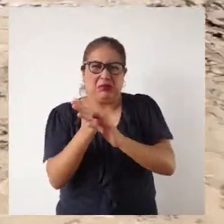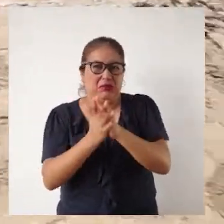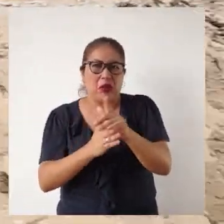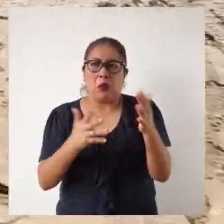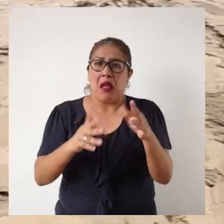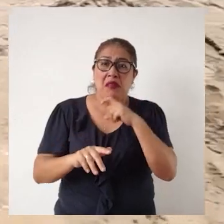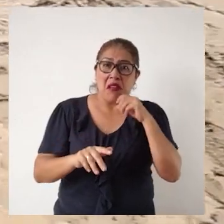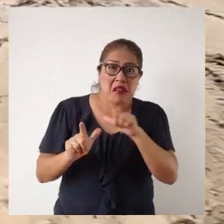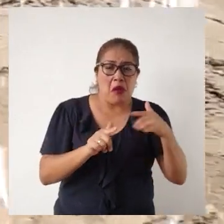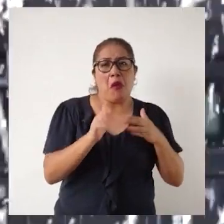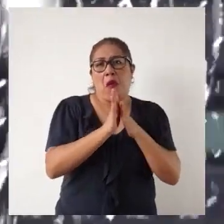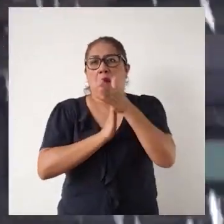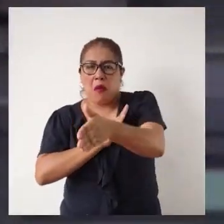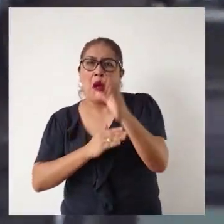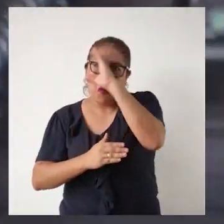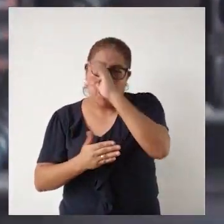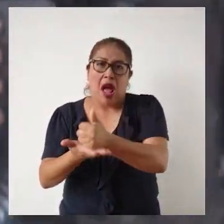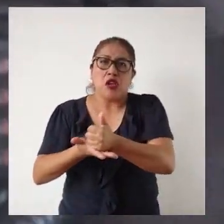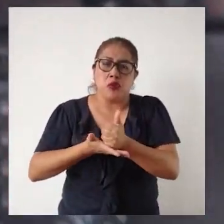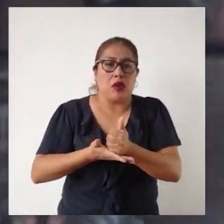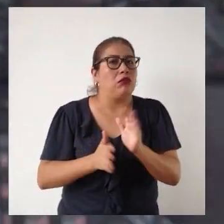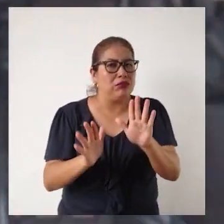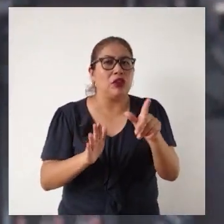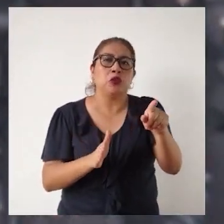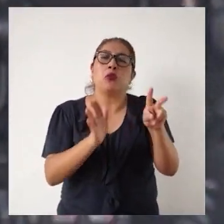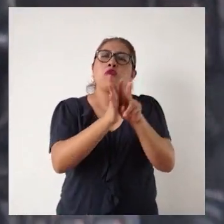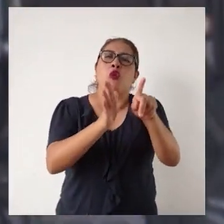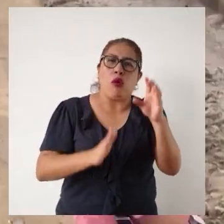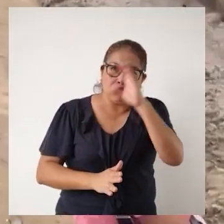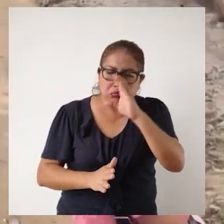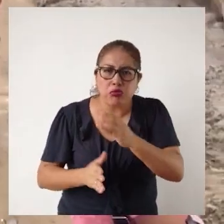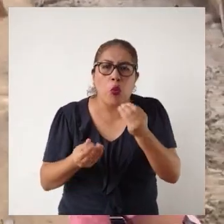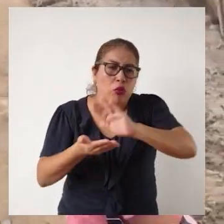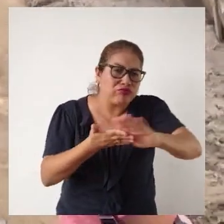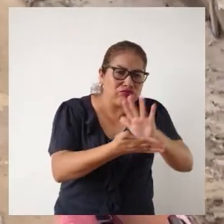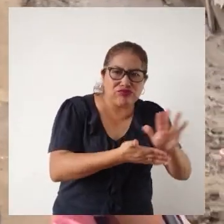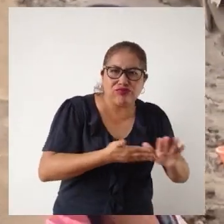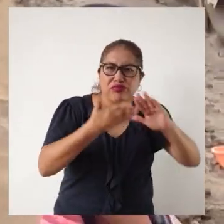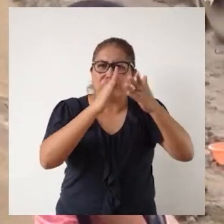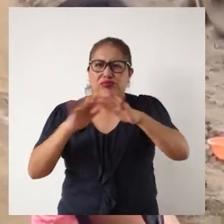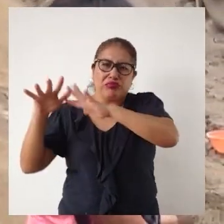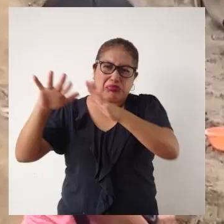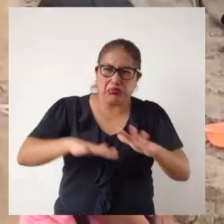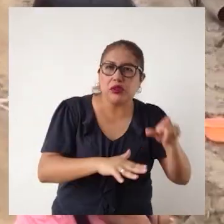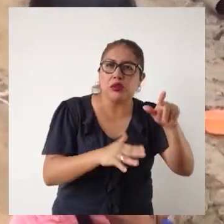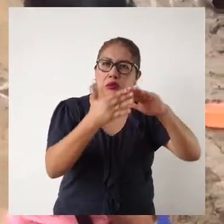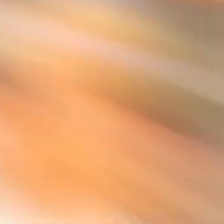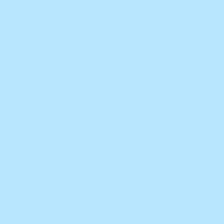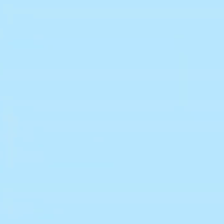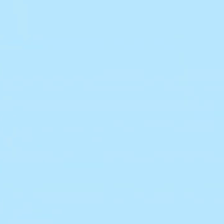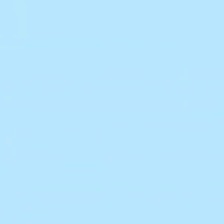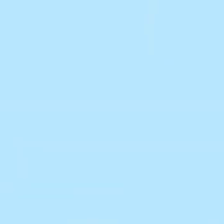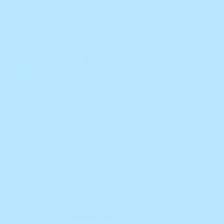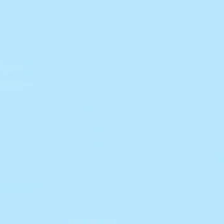para tomar acciones de prevención. De ser posible, colabora con la limpieza en las zonas afectadas por huaicos e inundaciones en tu